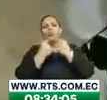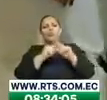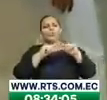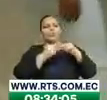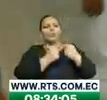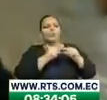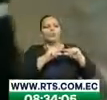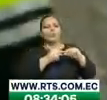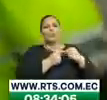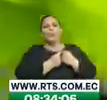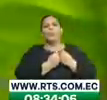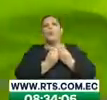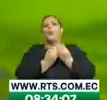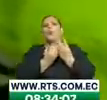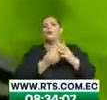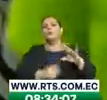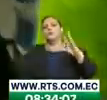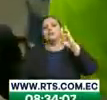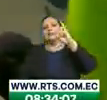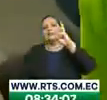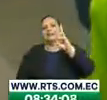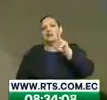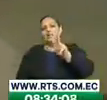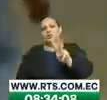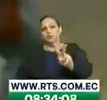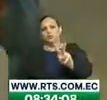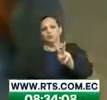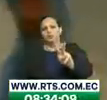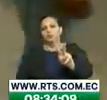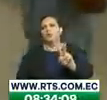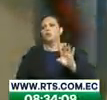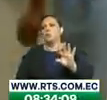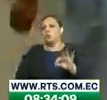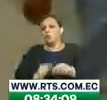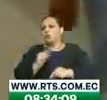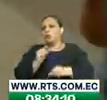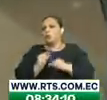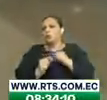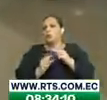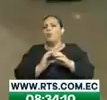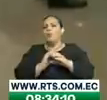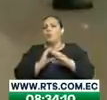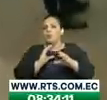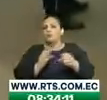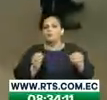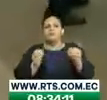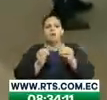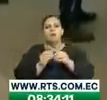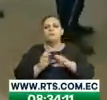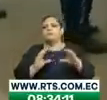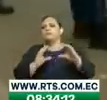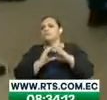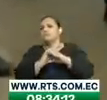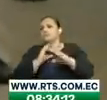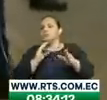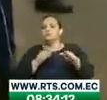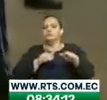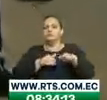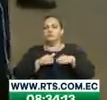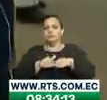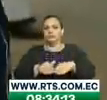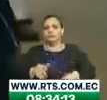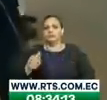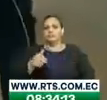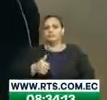la reactivación en todo Guayaquil y que de a poco se van reactivando. Repetimos la noticia que hace varios minutos nos dijo el